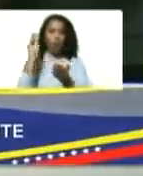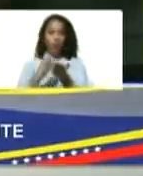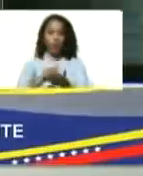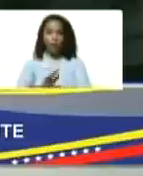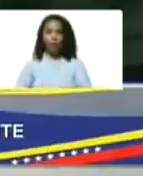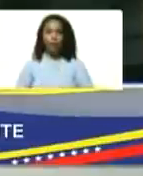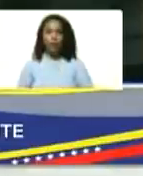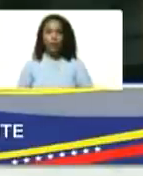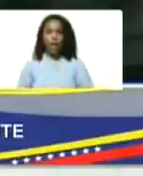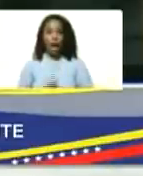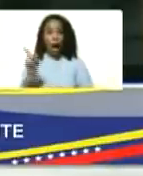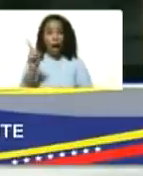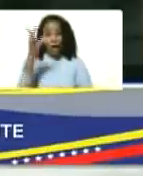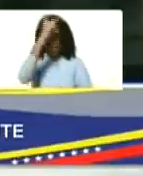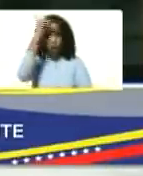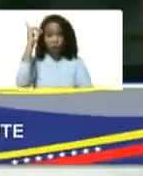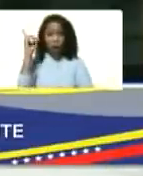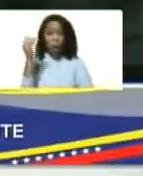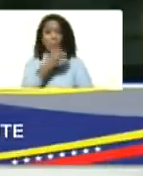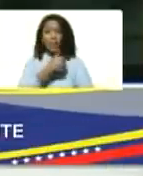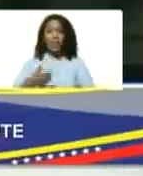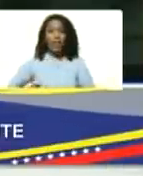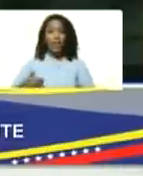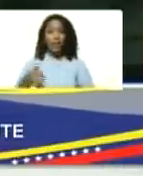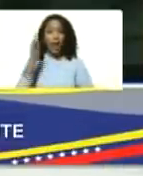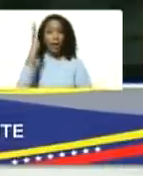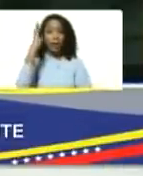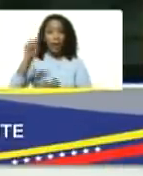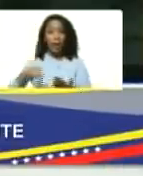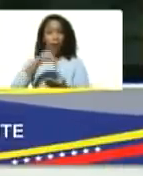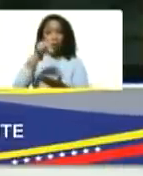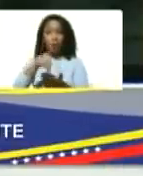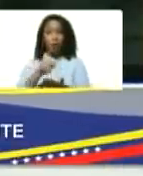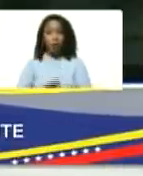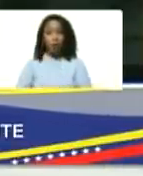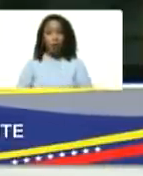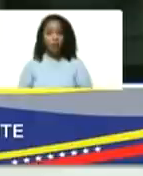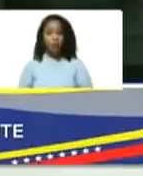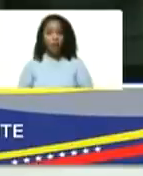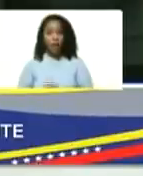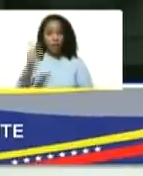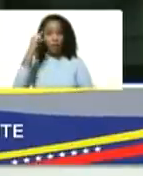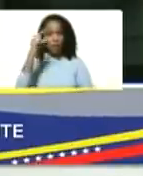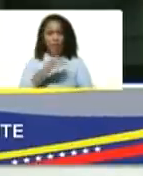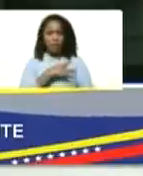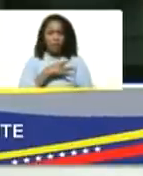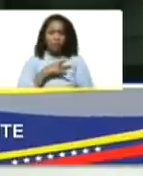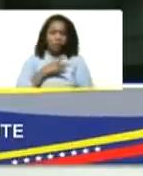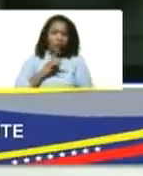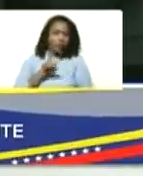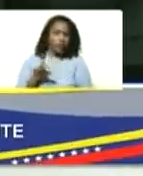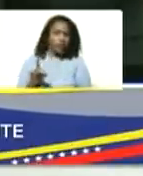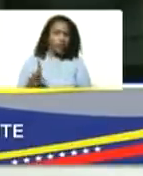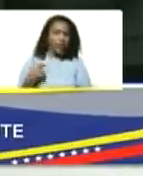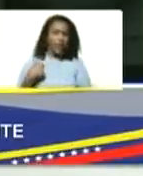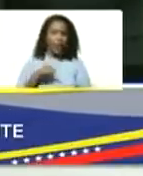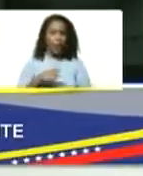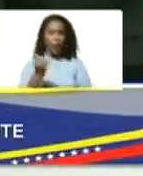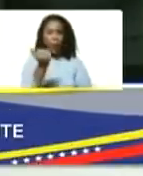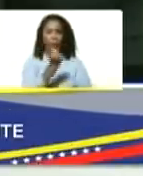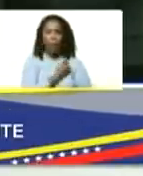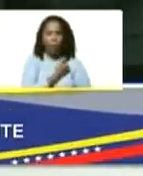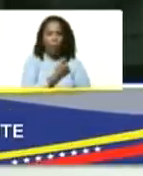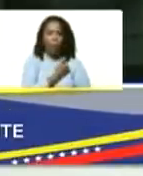ahí estaba diosdado era presidente de la asamblea nacional eran días de dolor teníamos la puñalada